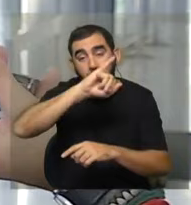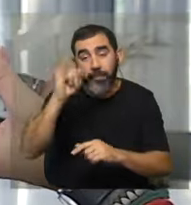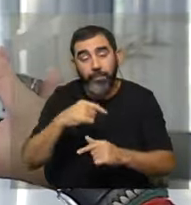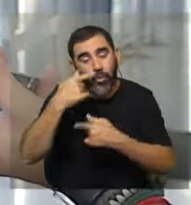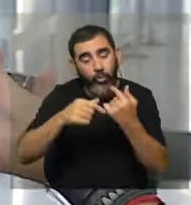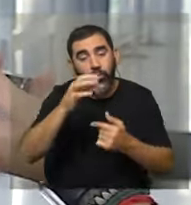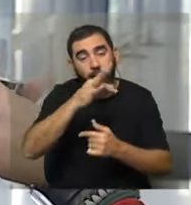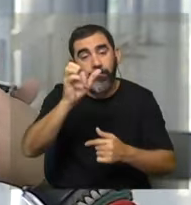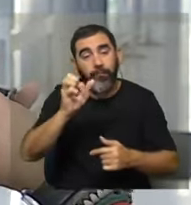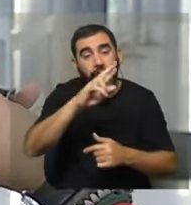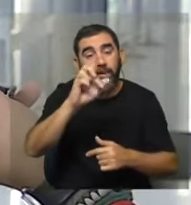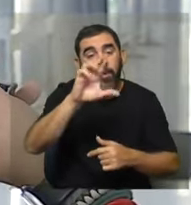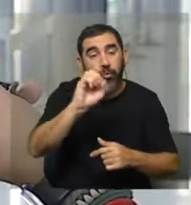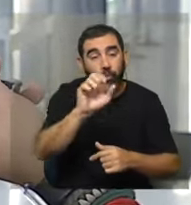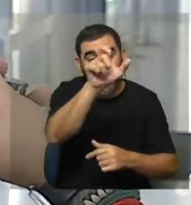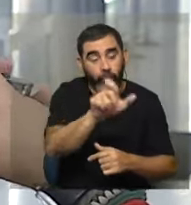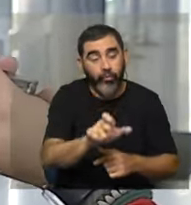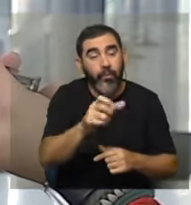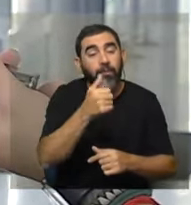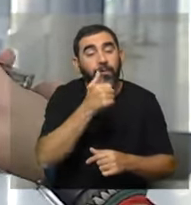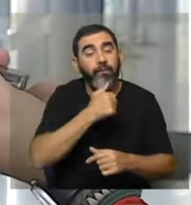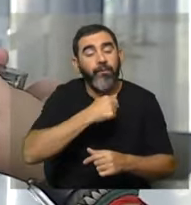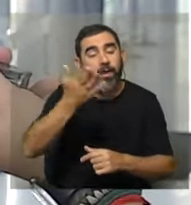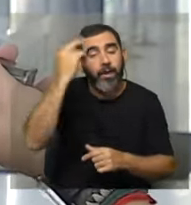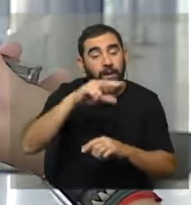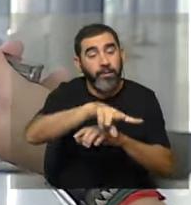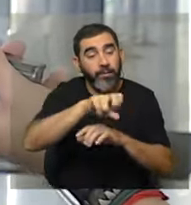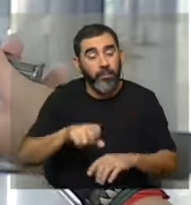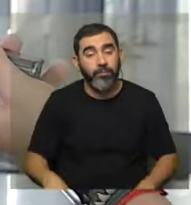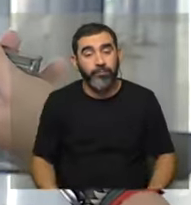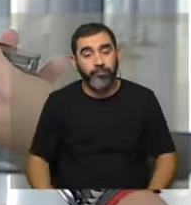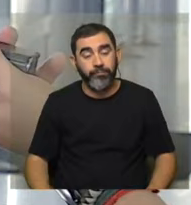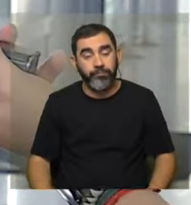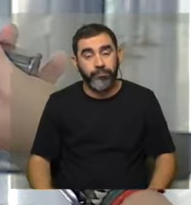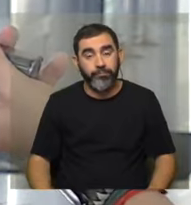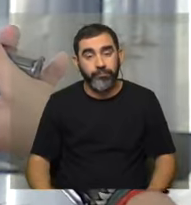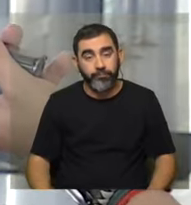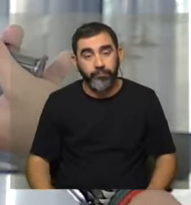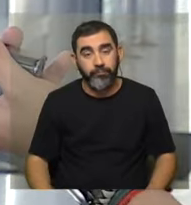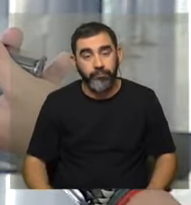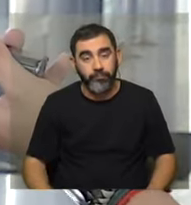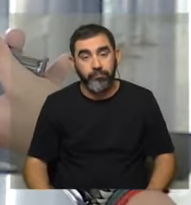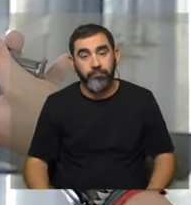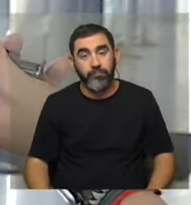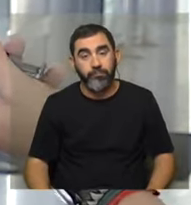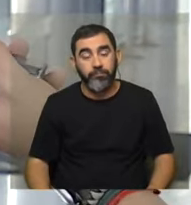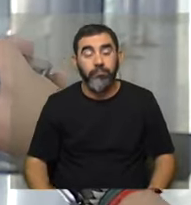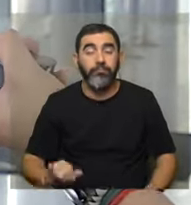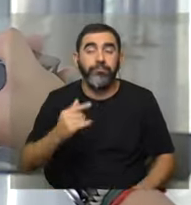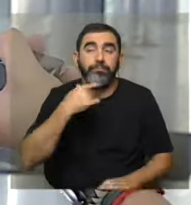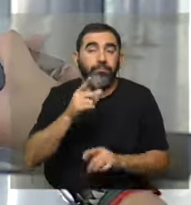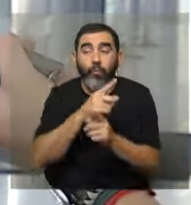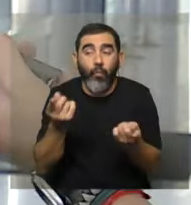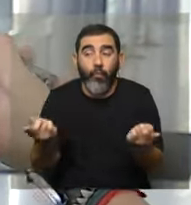estando Ferrero allí porque es la fiscal más antigua eh penal Y si por alguna razón no